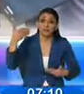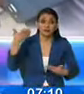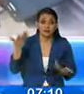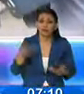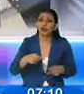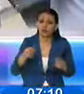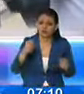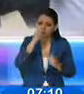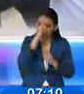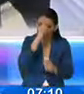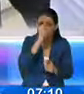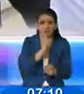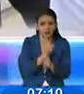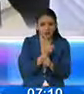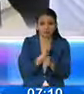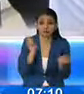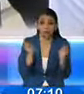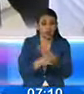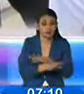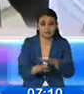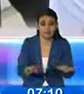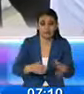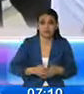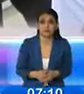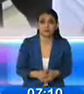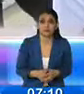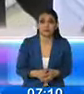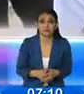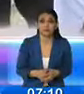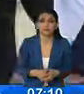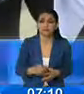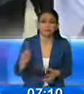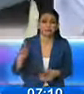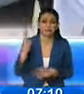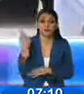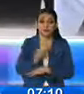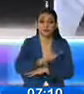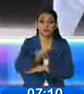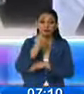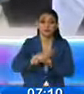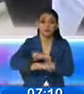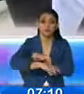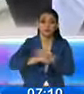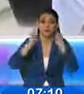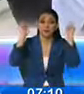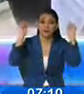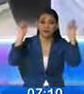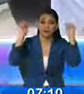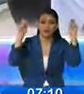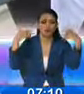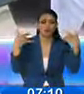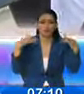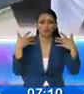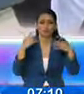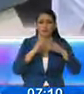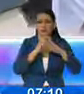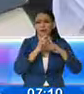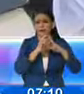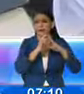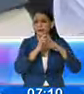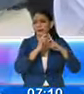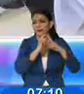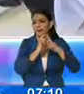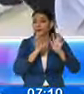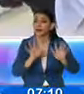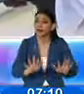dignificarla, hay que adecentarla. Hemos recibido desde el primer día de campaña los peores y más agresivos epítetos y